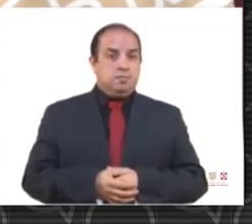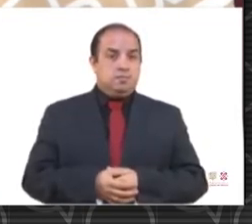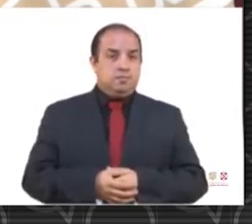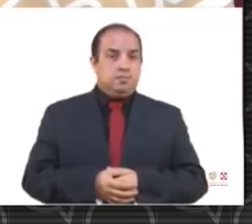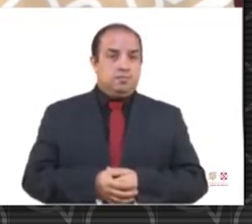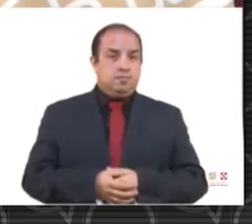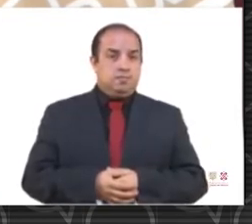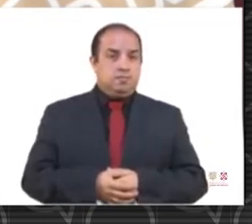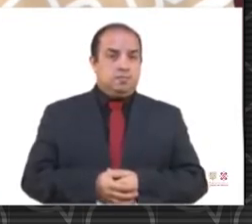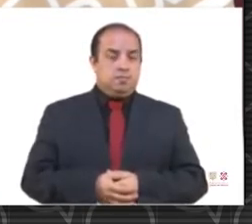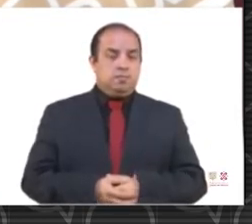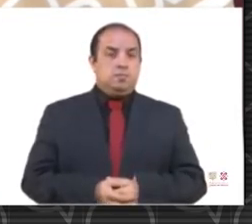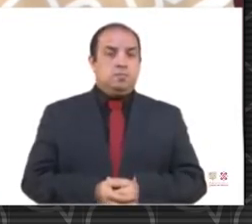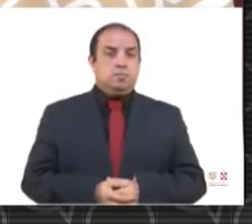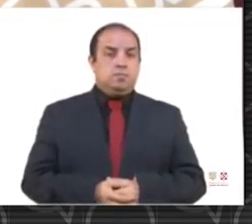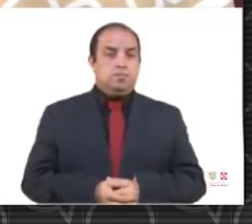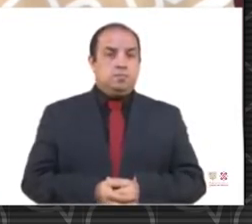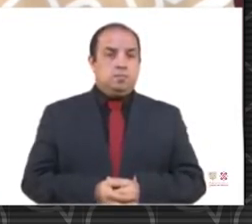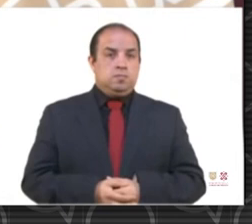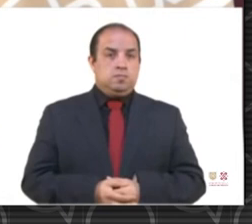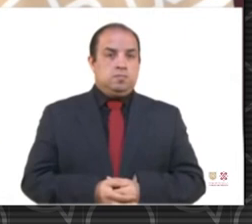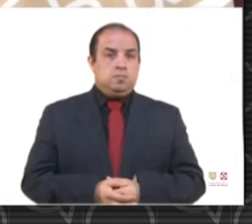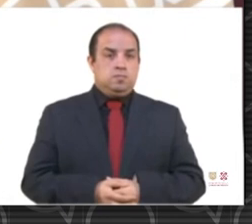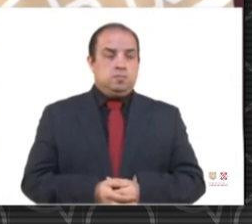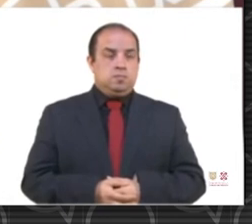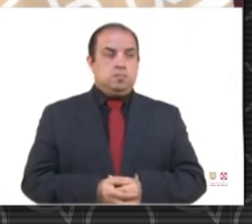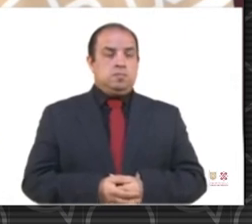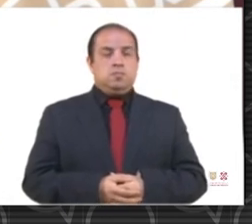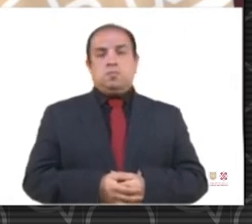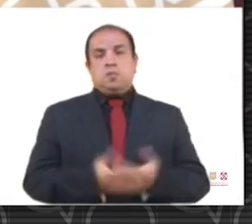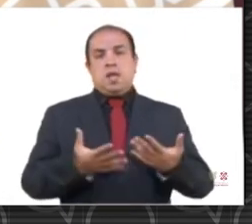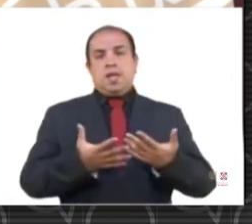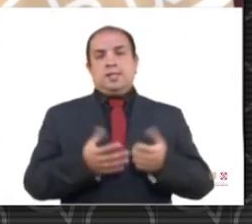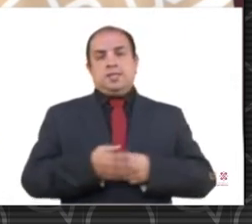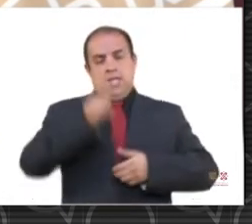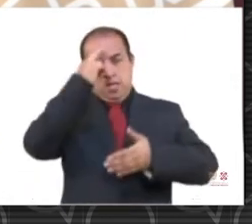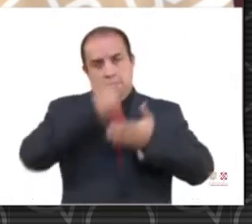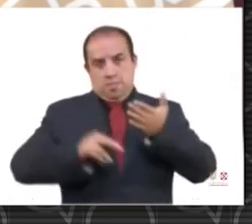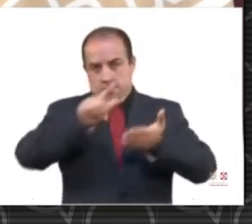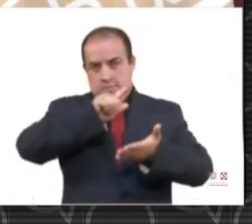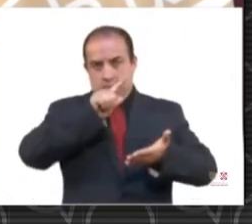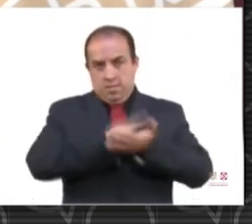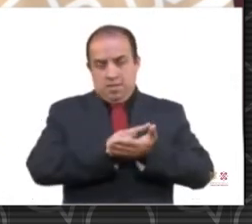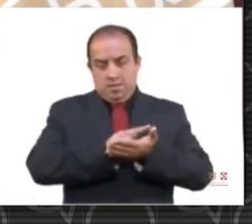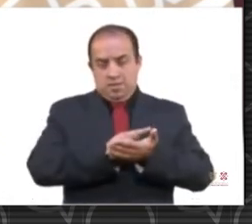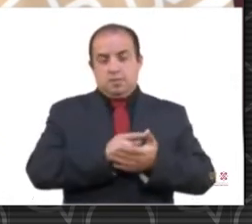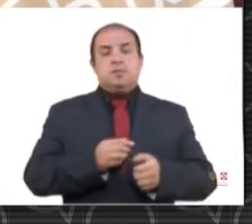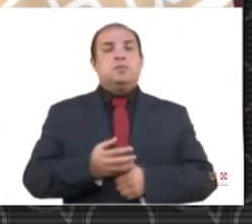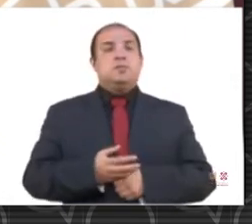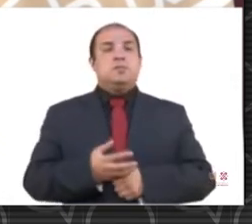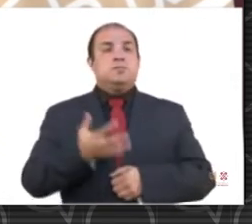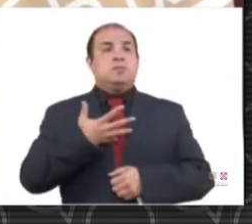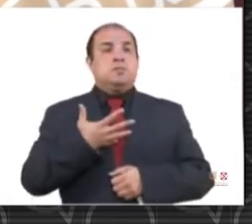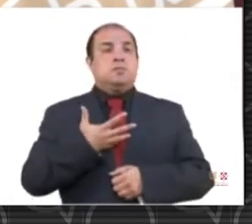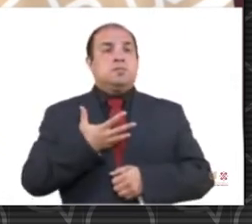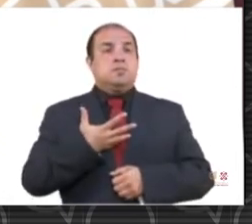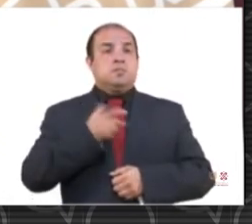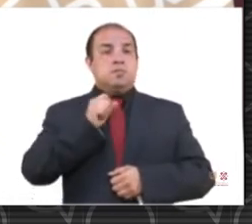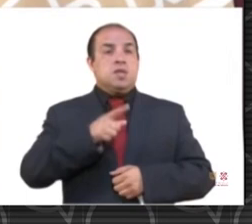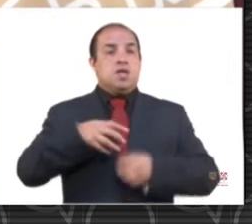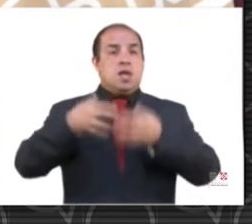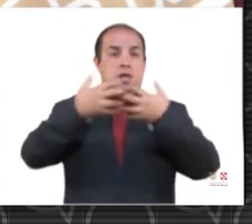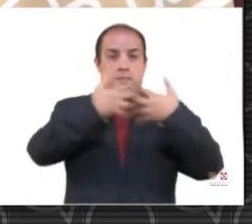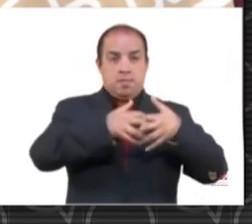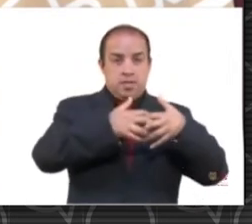una falla o una falla cívica, sino una infracción, sino la empresa, que es